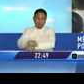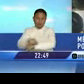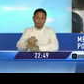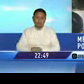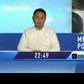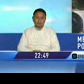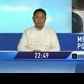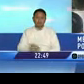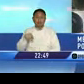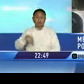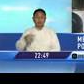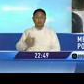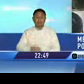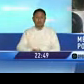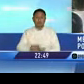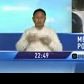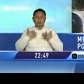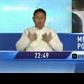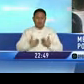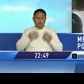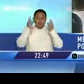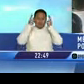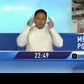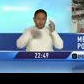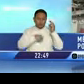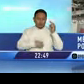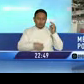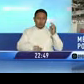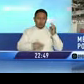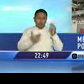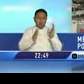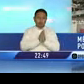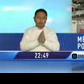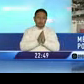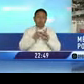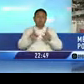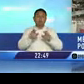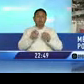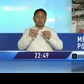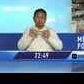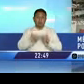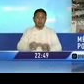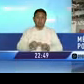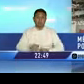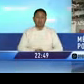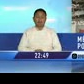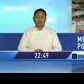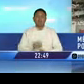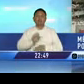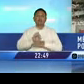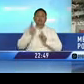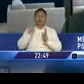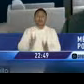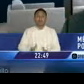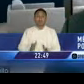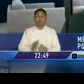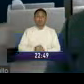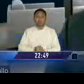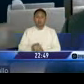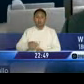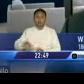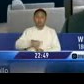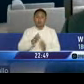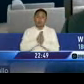en donde fueron sometidos a un chequeo de salud y probablemente solicitarán un permiso para quedarse. Muchos de los ecuatorianos no